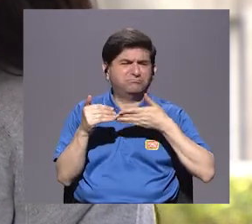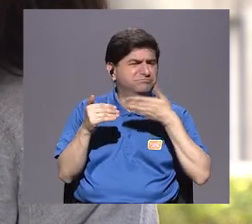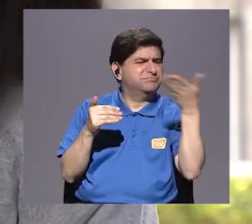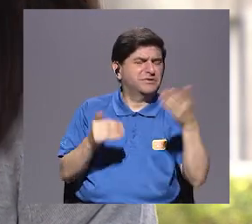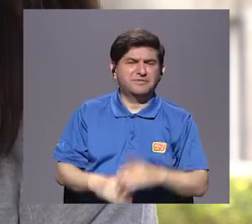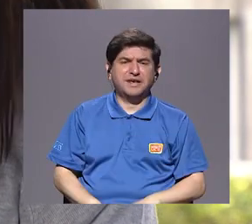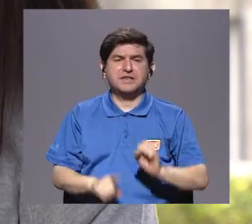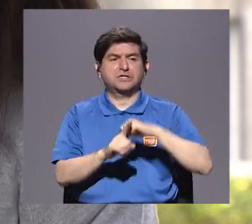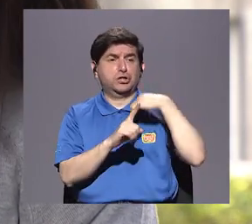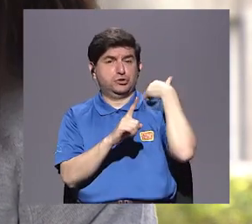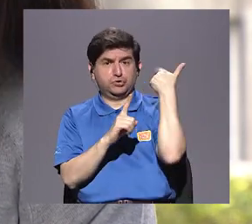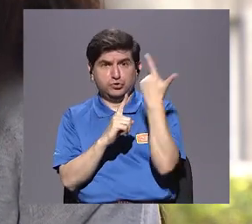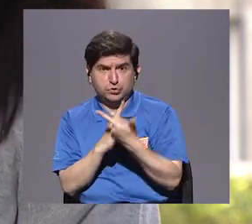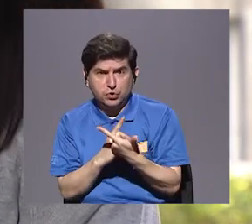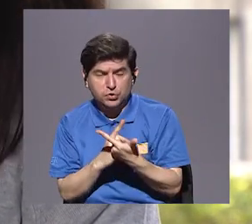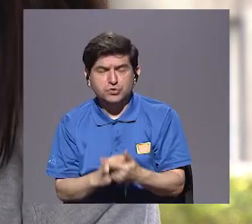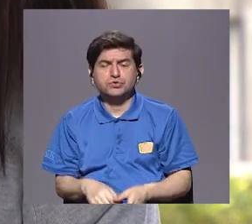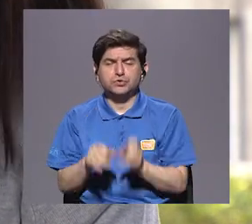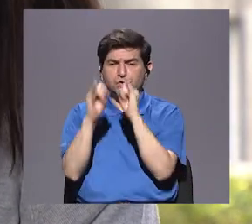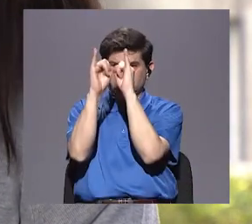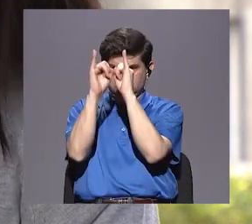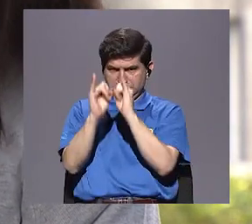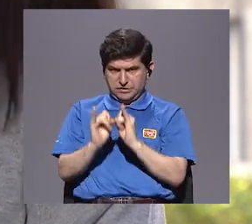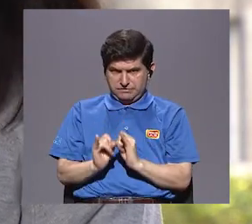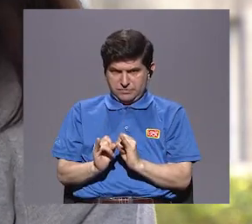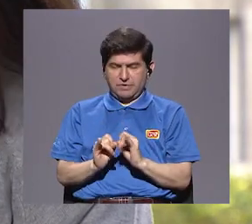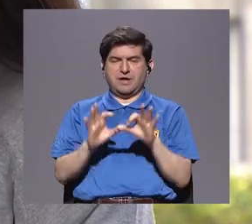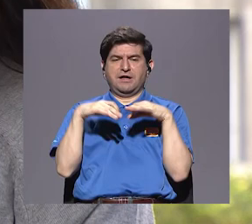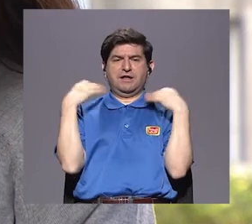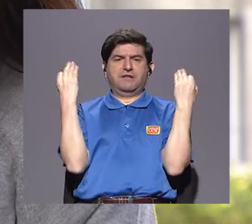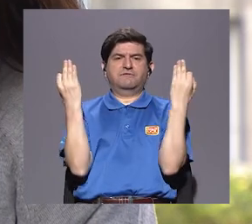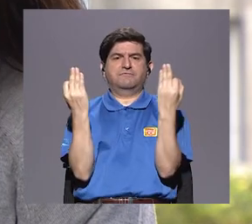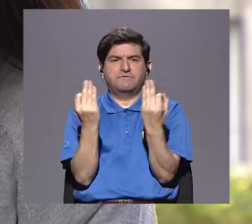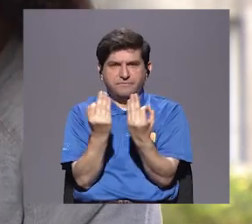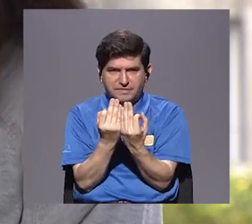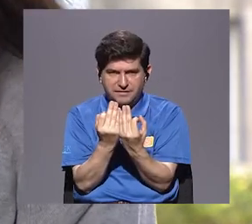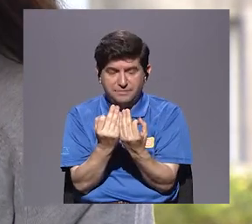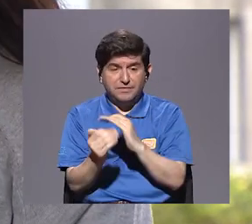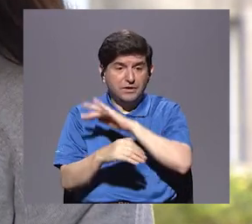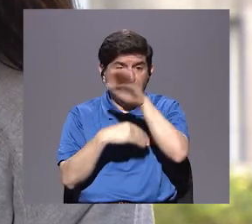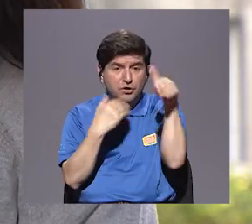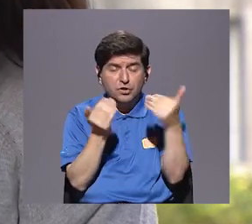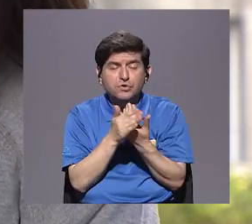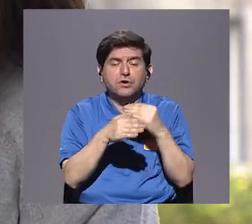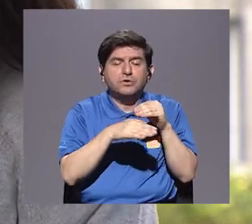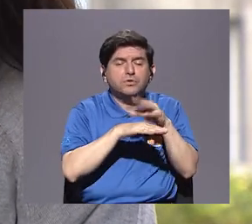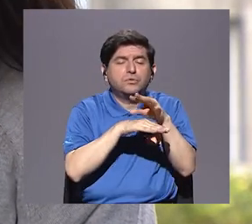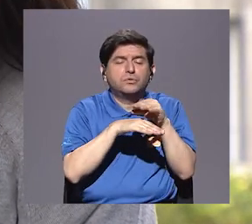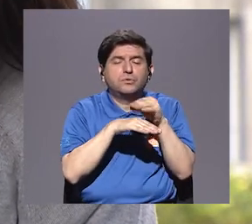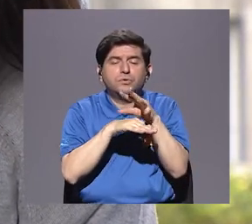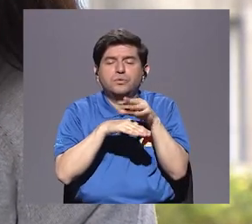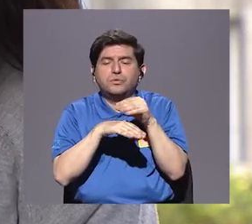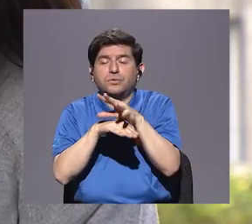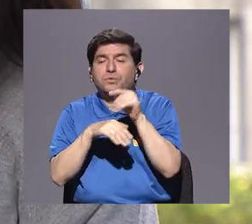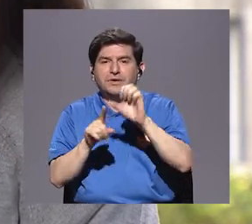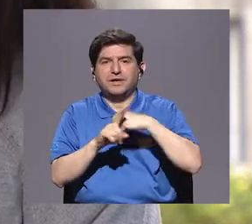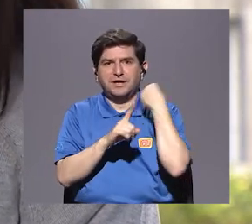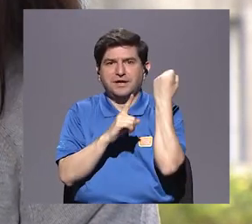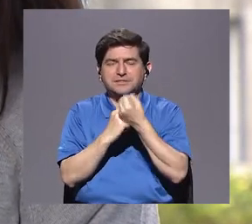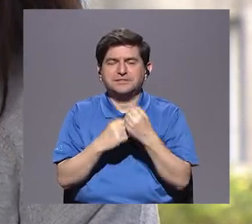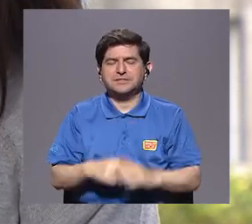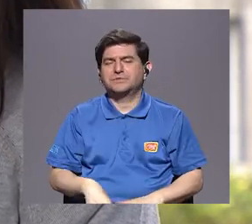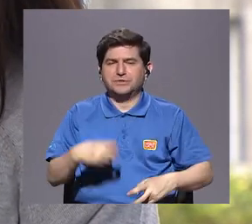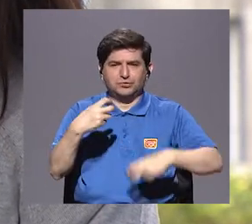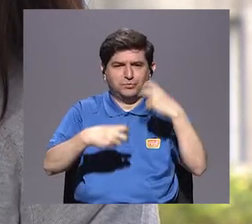factores sociales, individuales, familiares, que todos están influyendo en esa situación